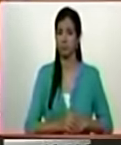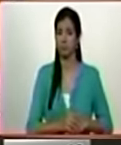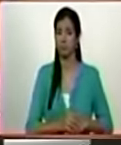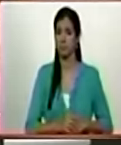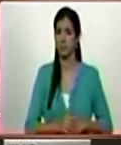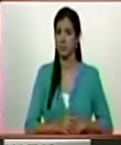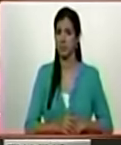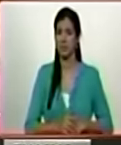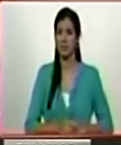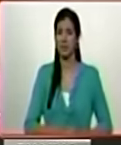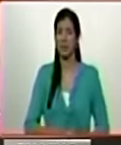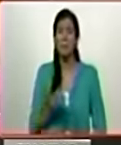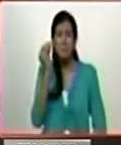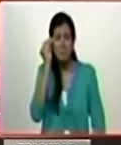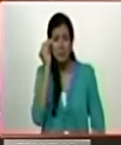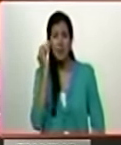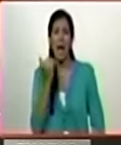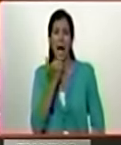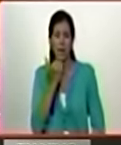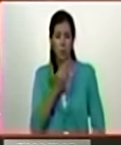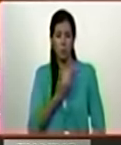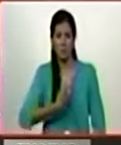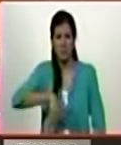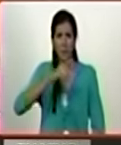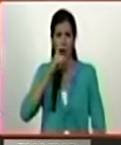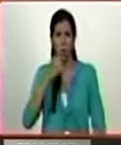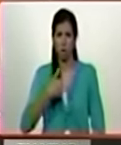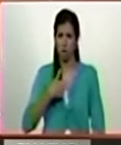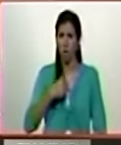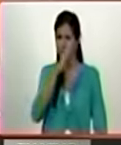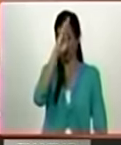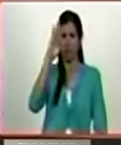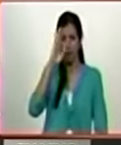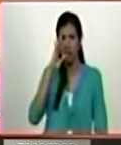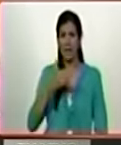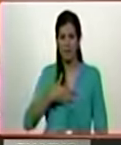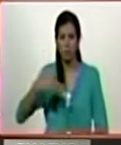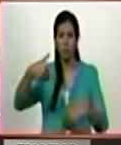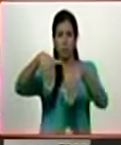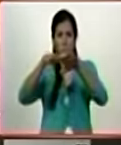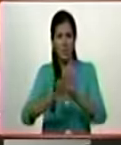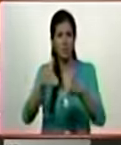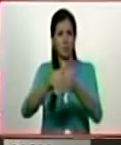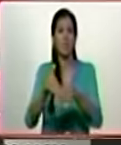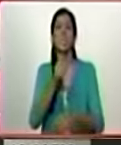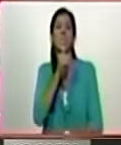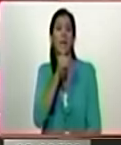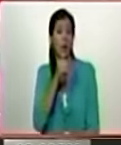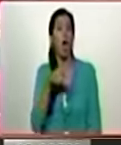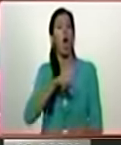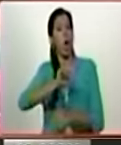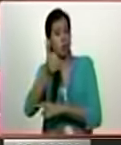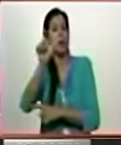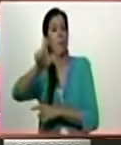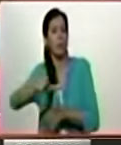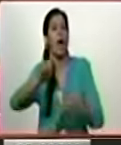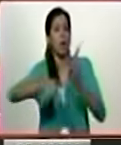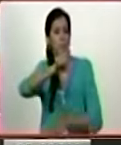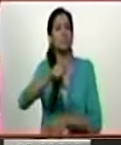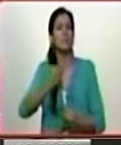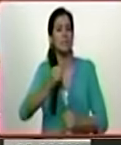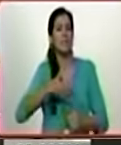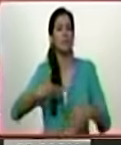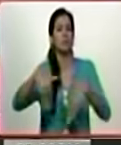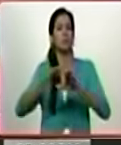Ni nos mueve a nosotros o al presidente Maduro decisiones para suspender, comanda. Los que quieren suspender las elecciones son otros. Nosotros queremos que el país viva en